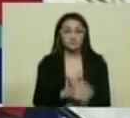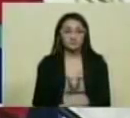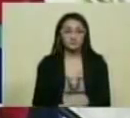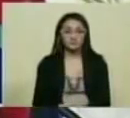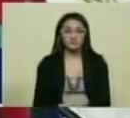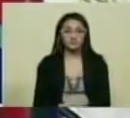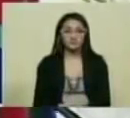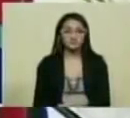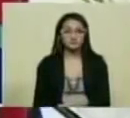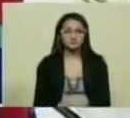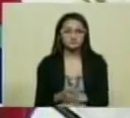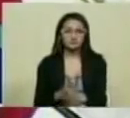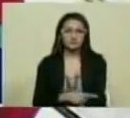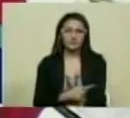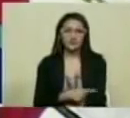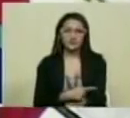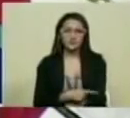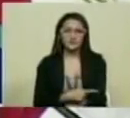que era su hermano.